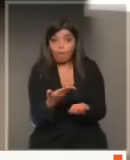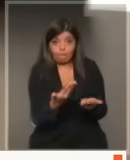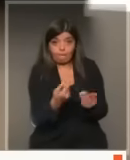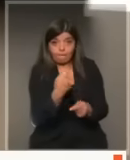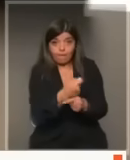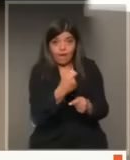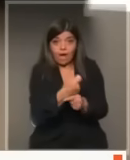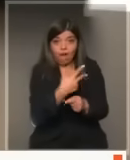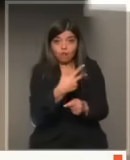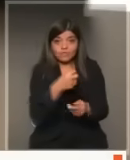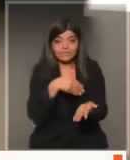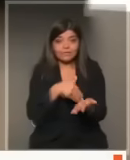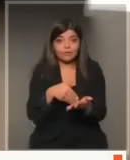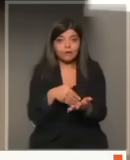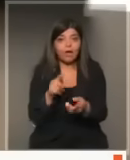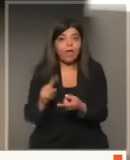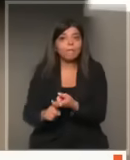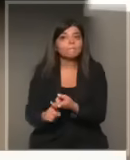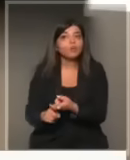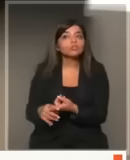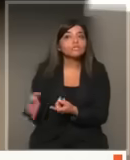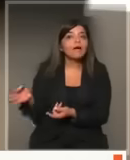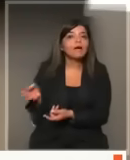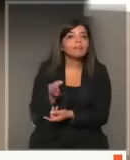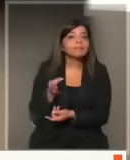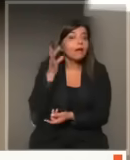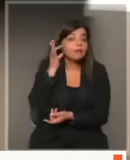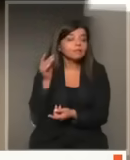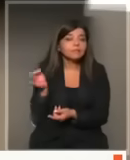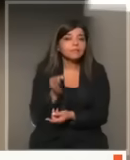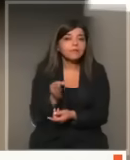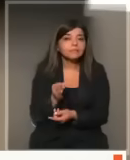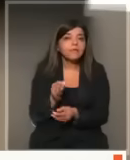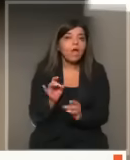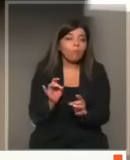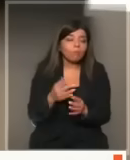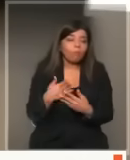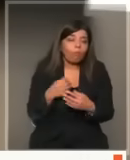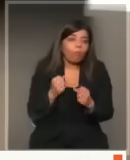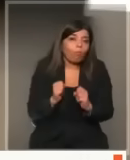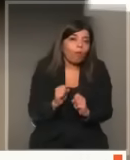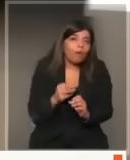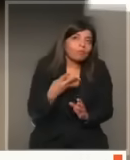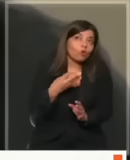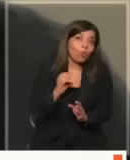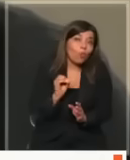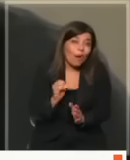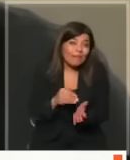La señora de la víctima menciona que se podría llegar a conseguir hasta 40.